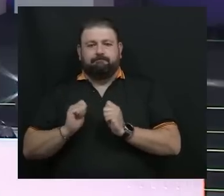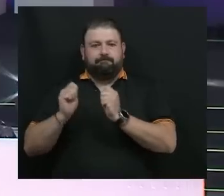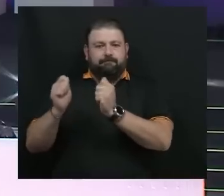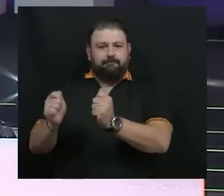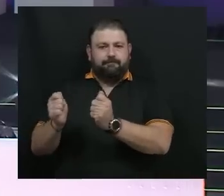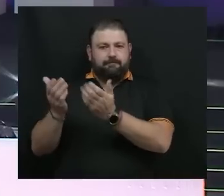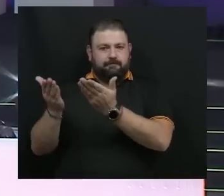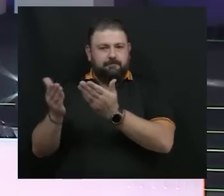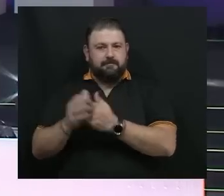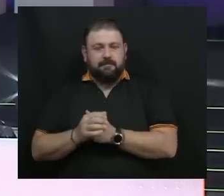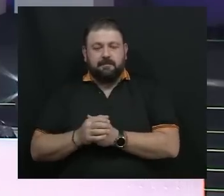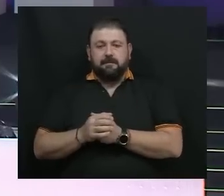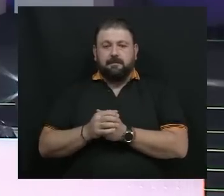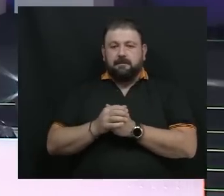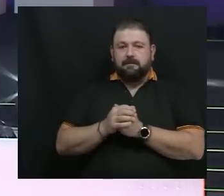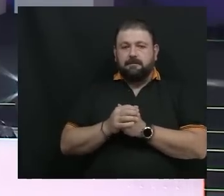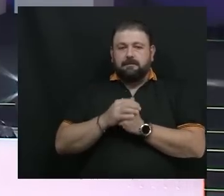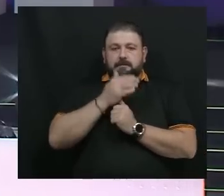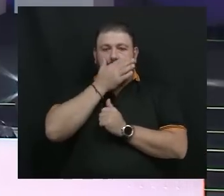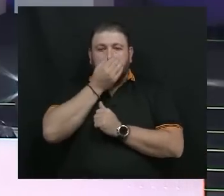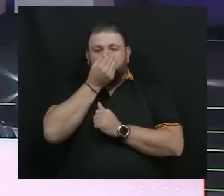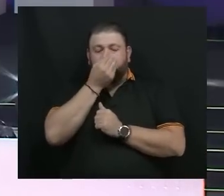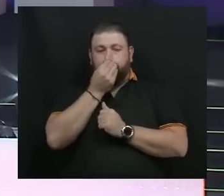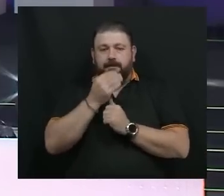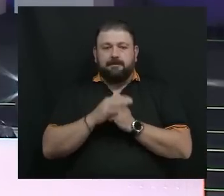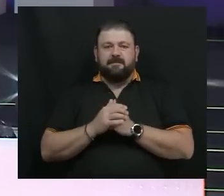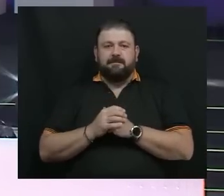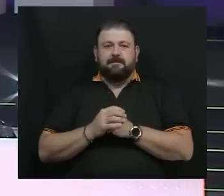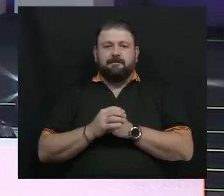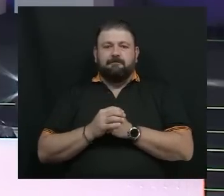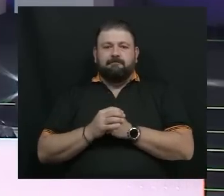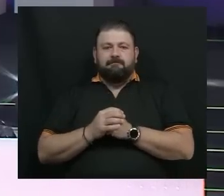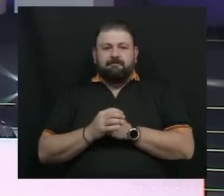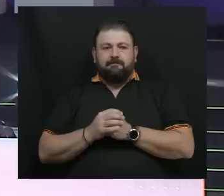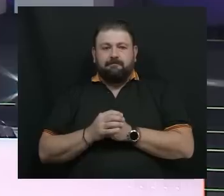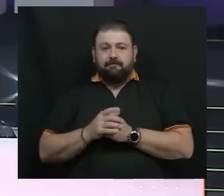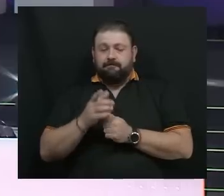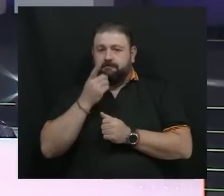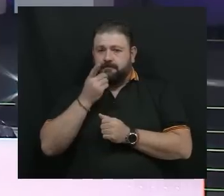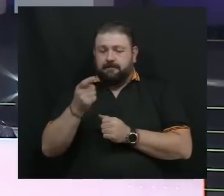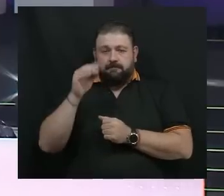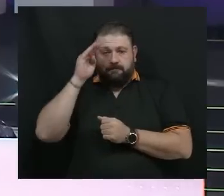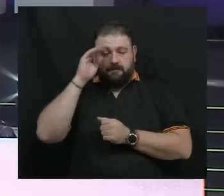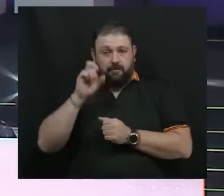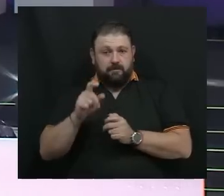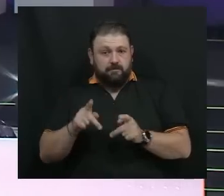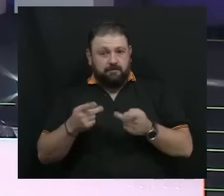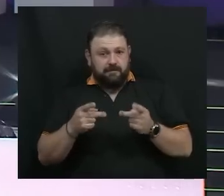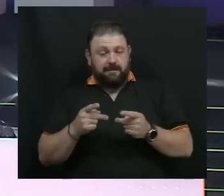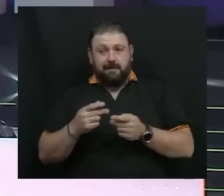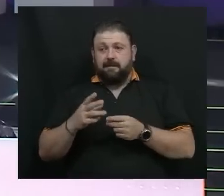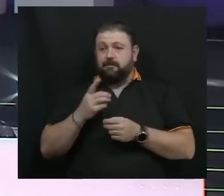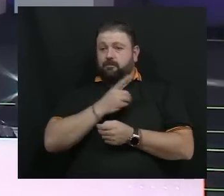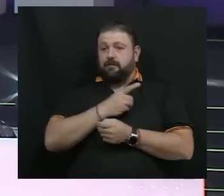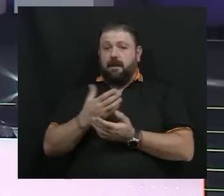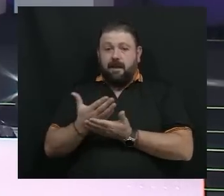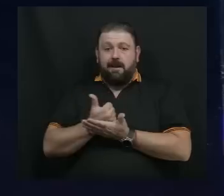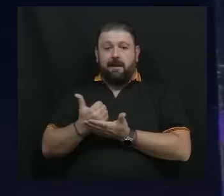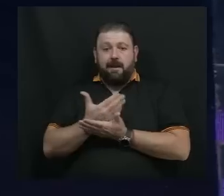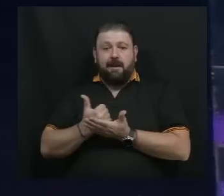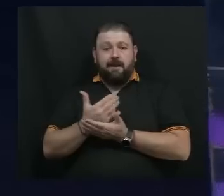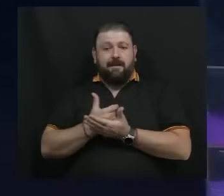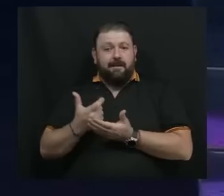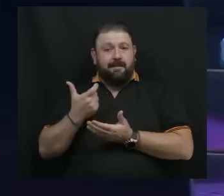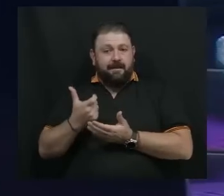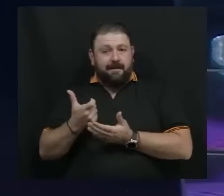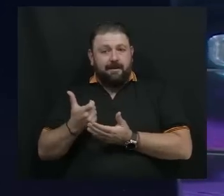Miren, Nina lo acaba de decir, una oportunidad integral. No solamente es ganar dinero, es crecer como personas también. Pero